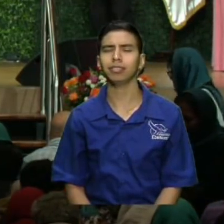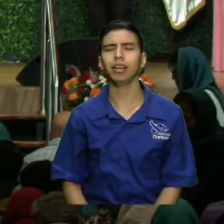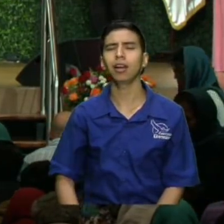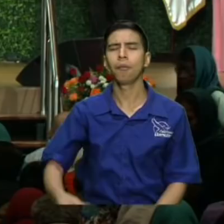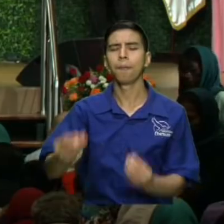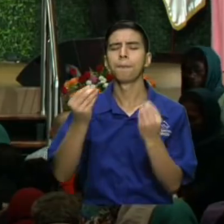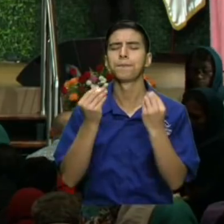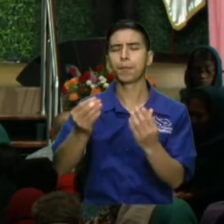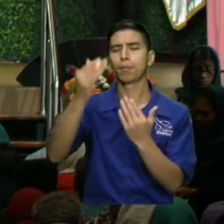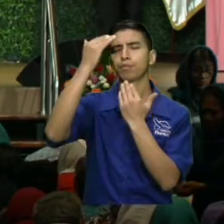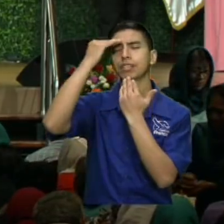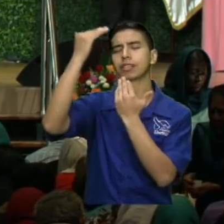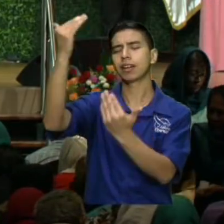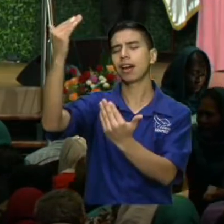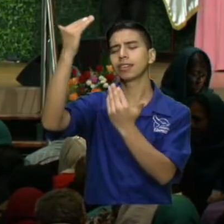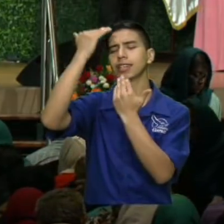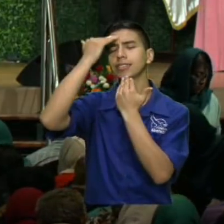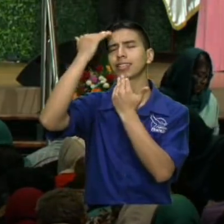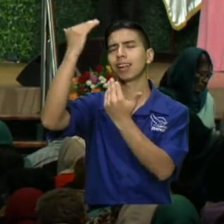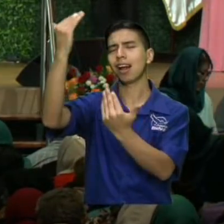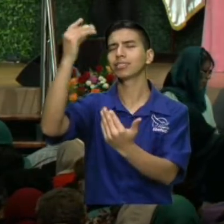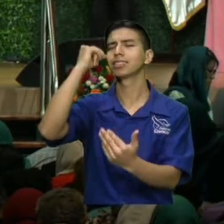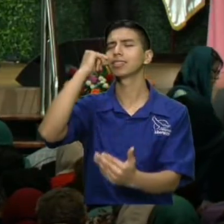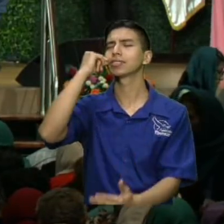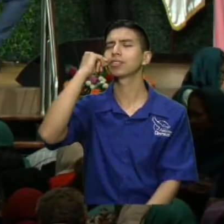Muchas gracias, gracias, gracias, Señor.